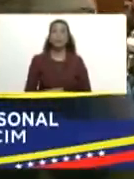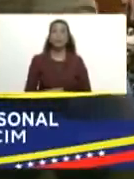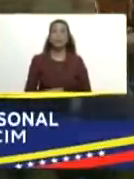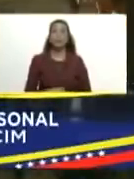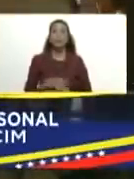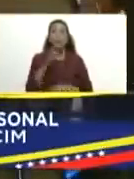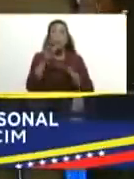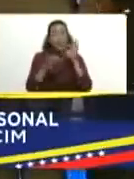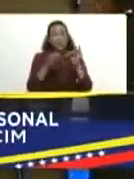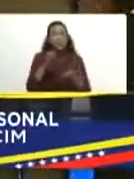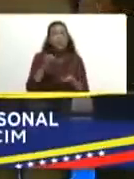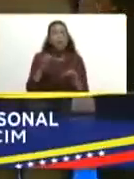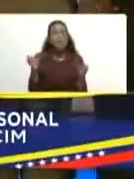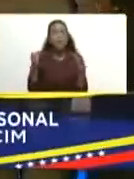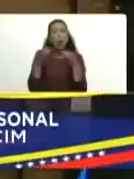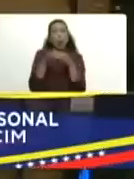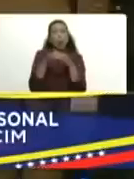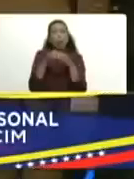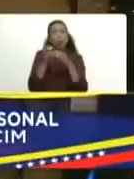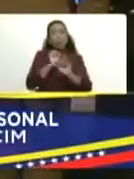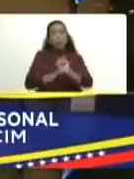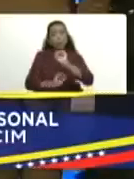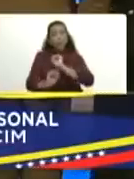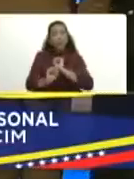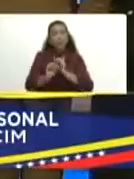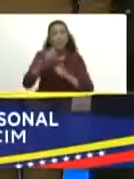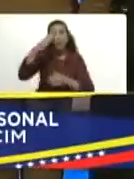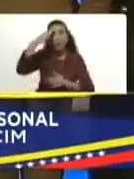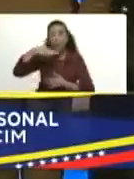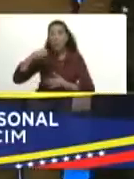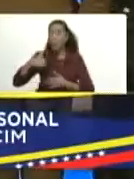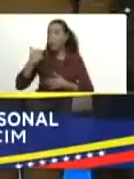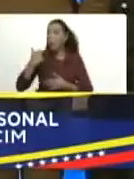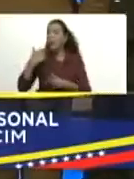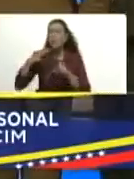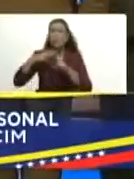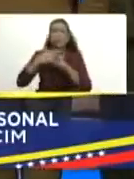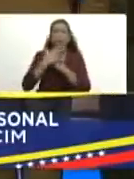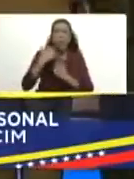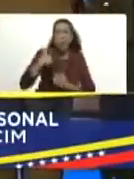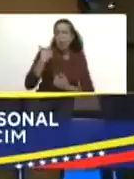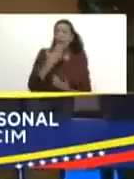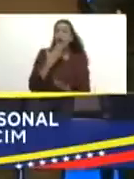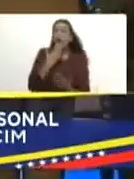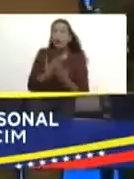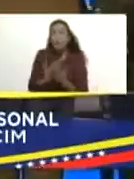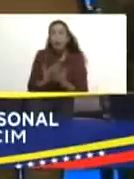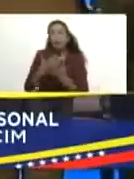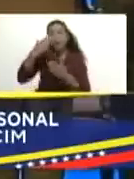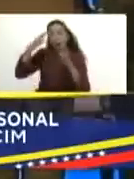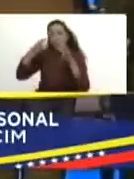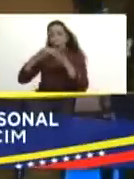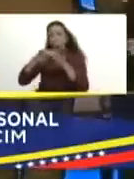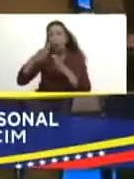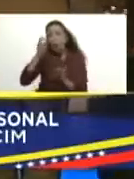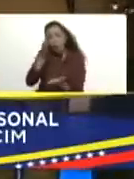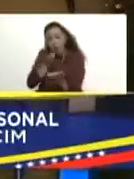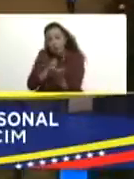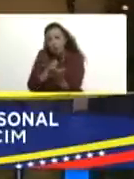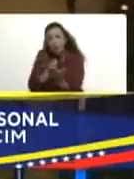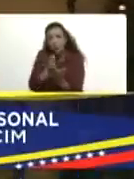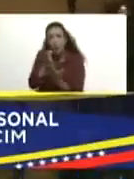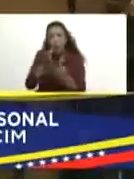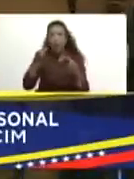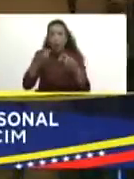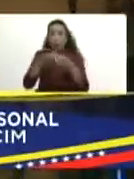Siempre cohesionados, unidos y preparados para defender nuestro país en cualquier circunstancia. Agradece además en este momento la lealtad que ha tenido el